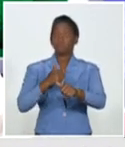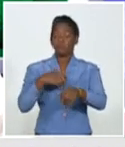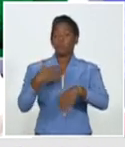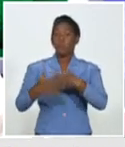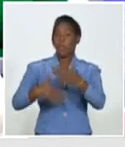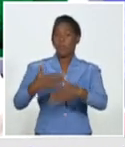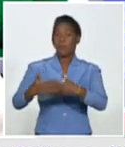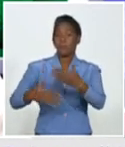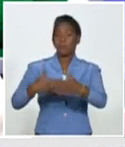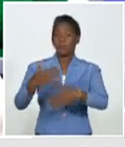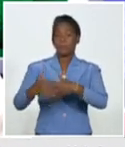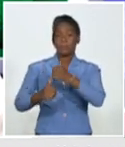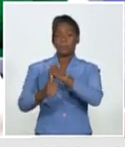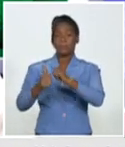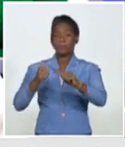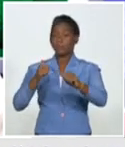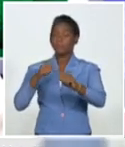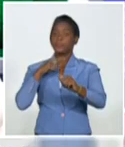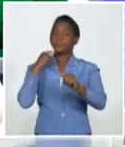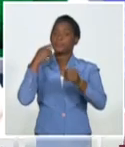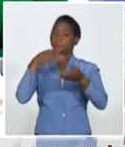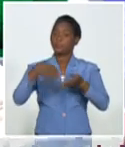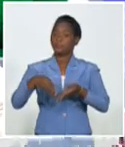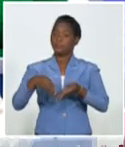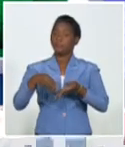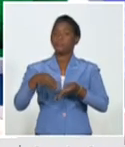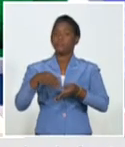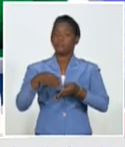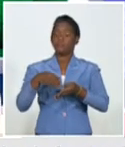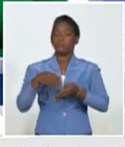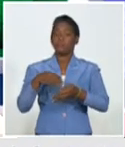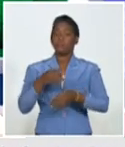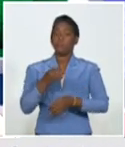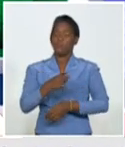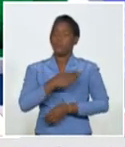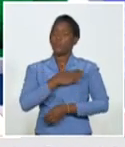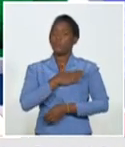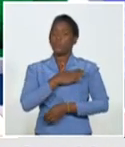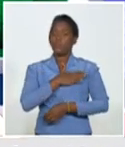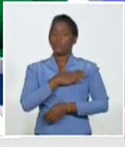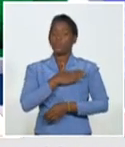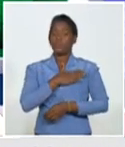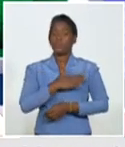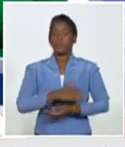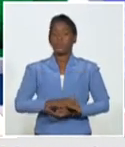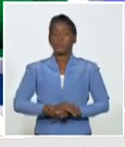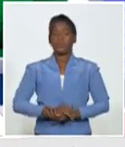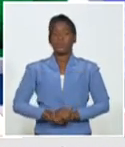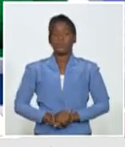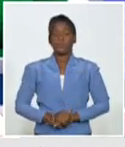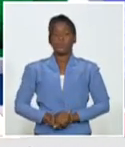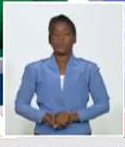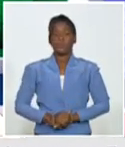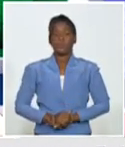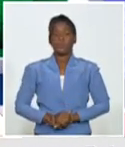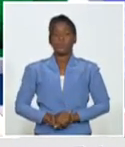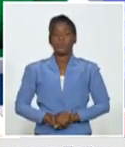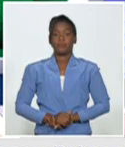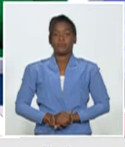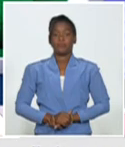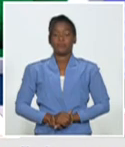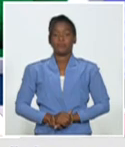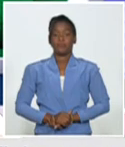prácticamente desde el inicio, pues después de una fibrilación auricular con respuesta ventricular